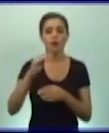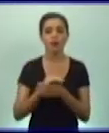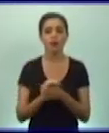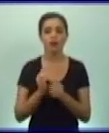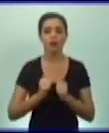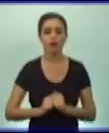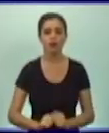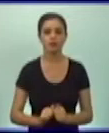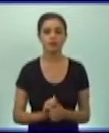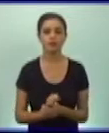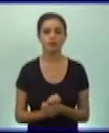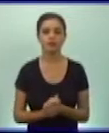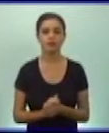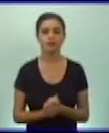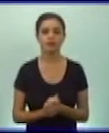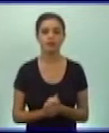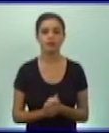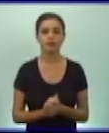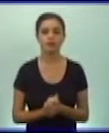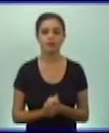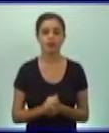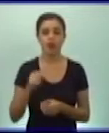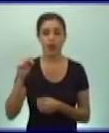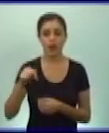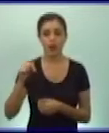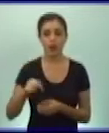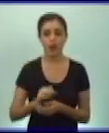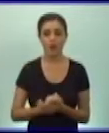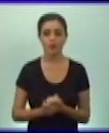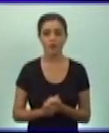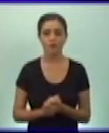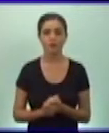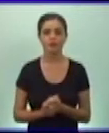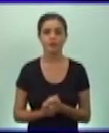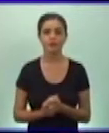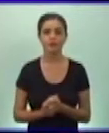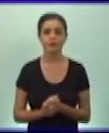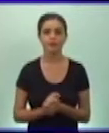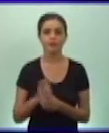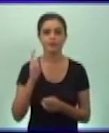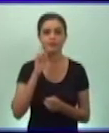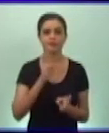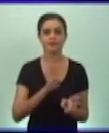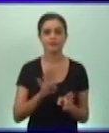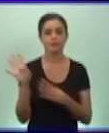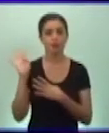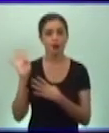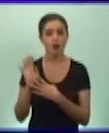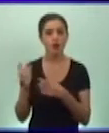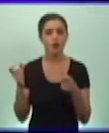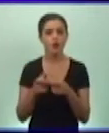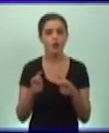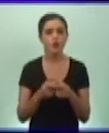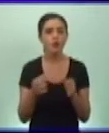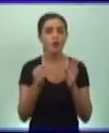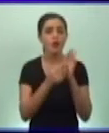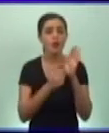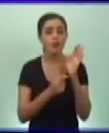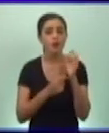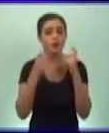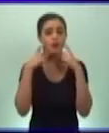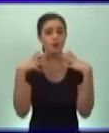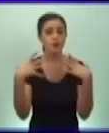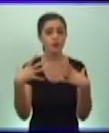de vida al nacer. Ahora vamos a ver un grupo de elementos importantes